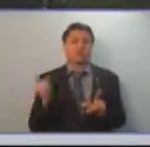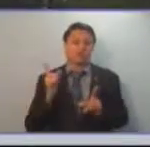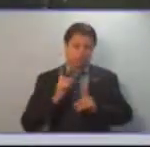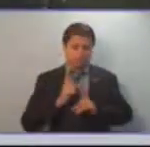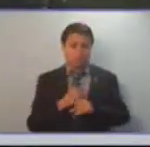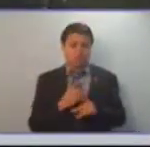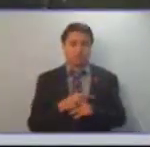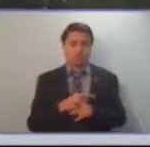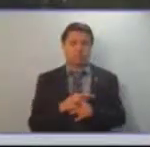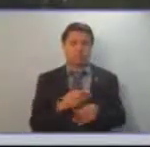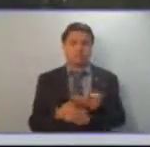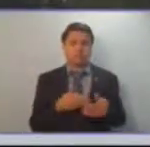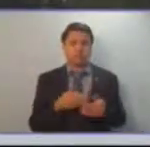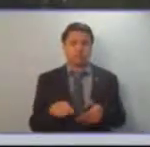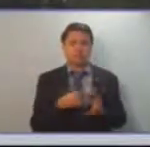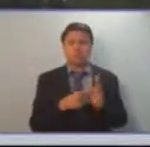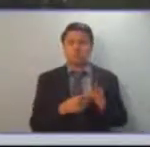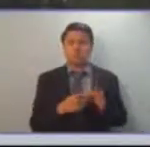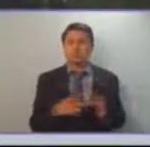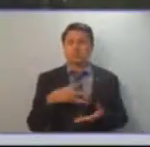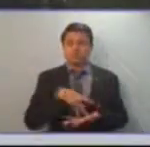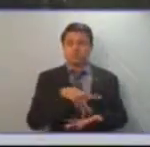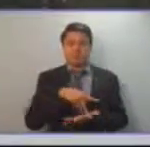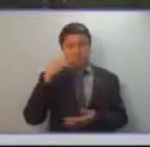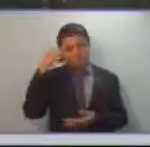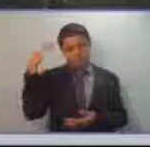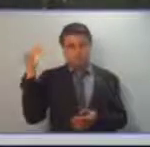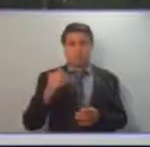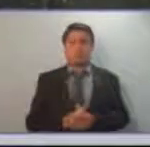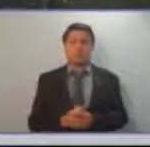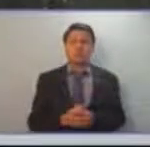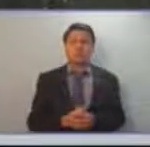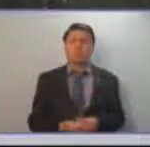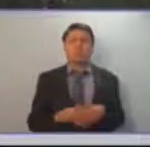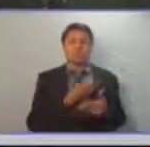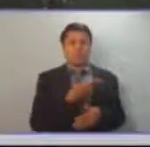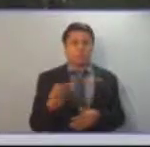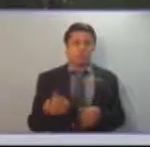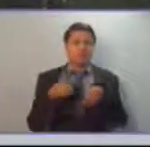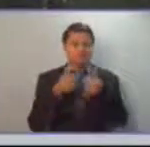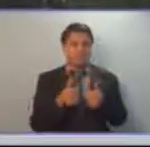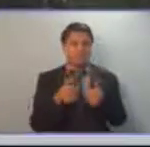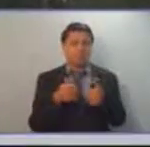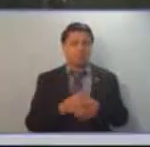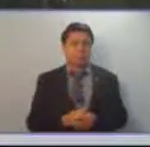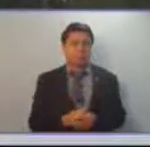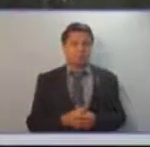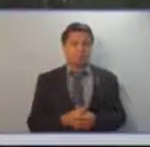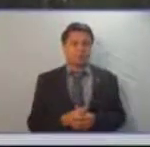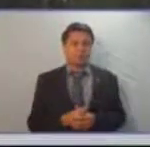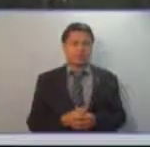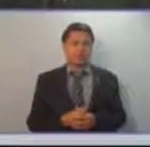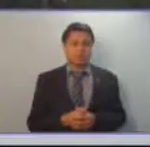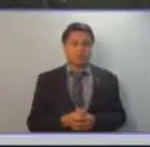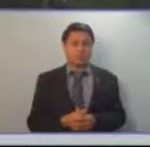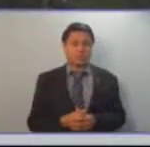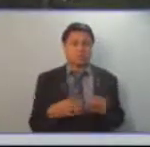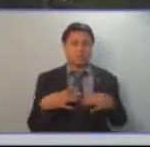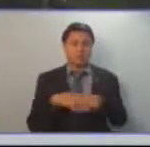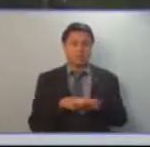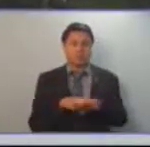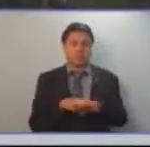política, de colaboración política para las cosas buenas y de participación, de